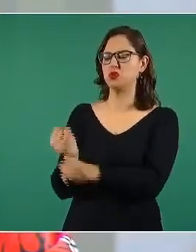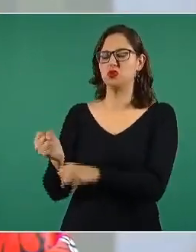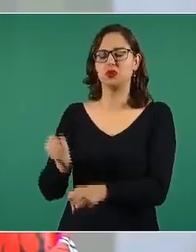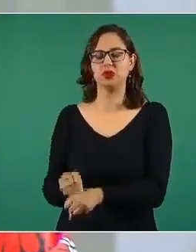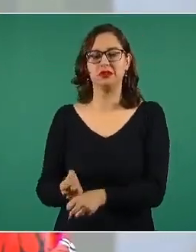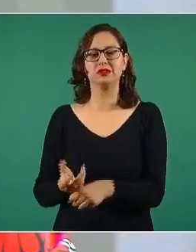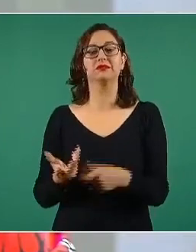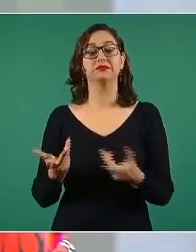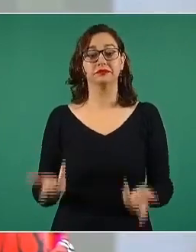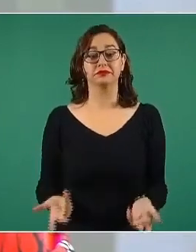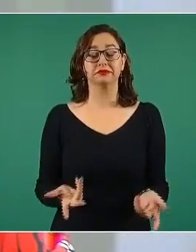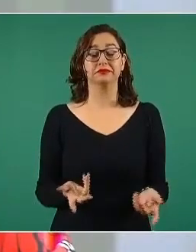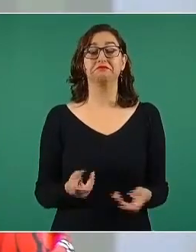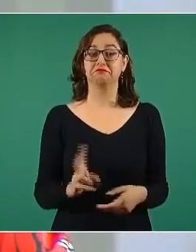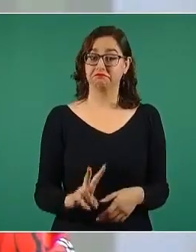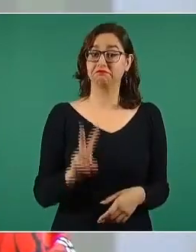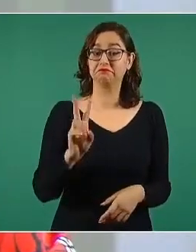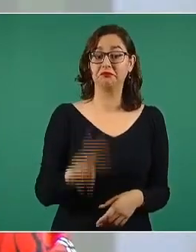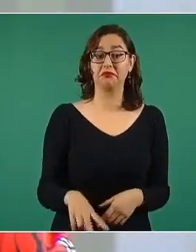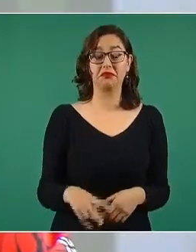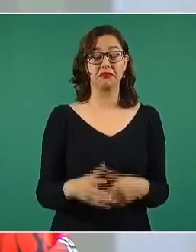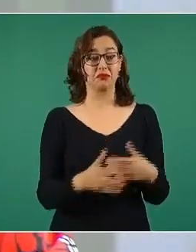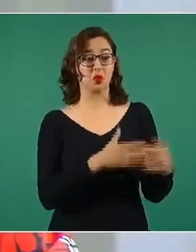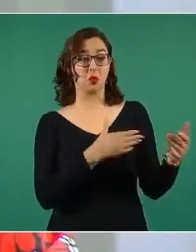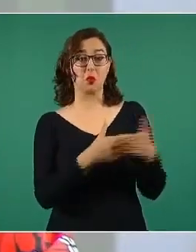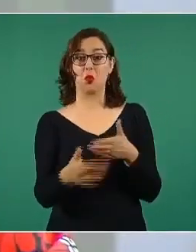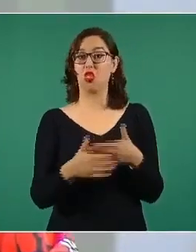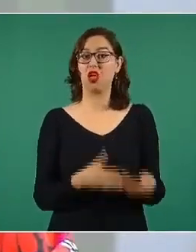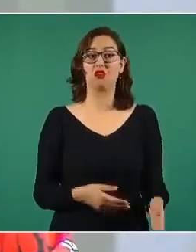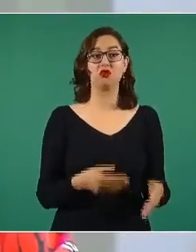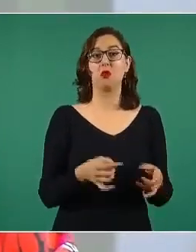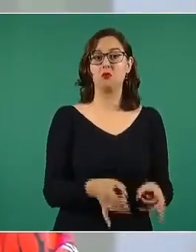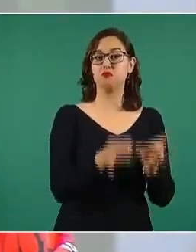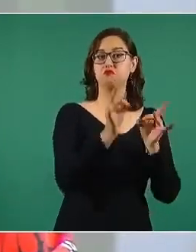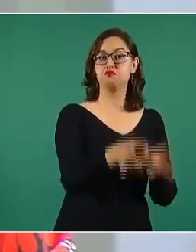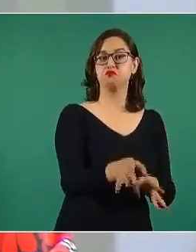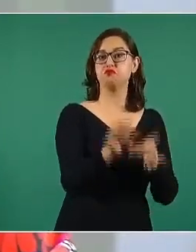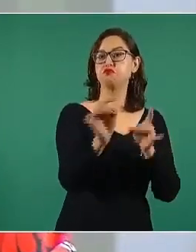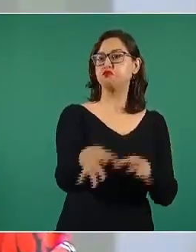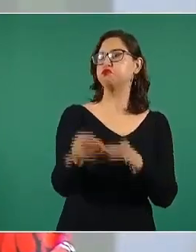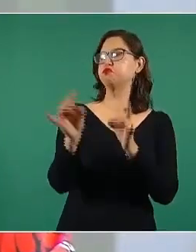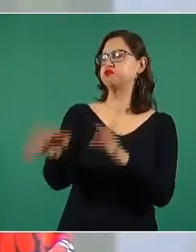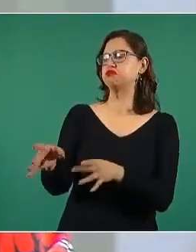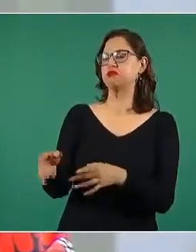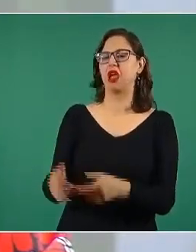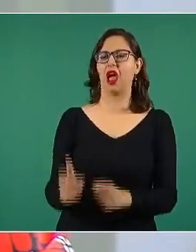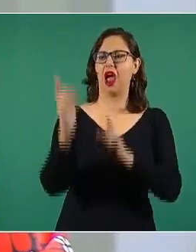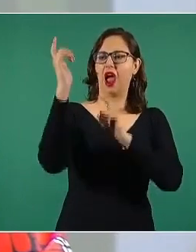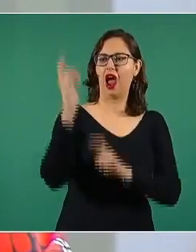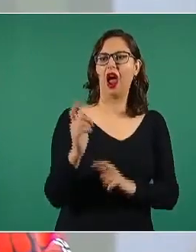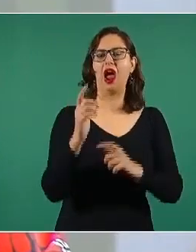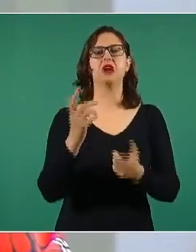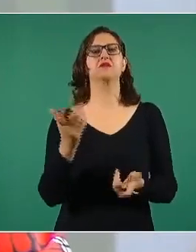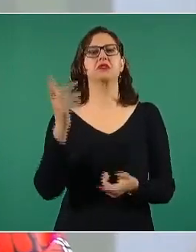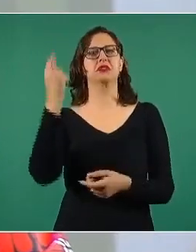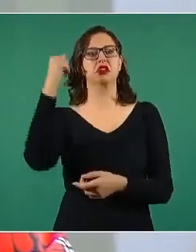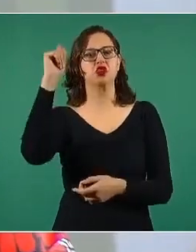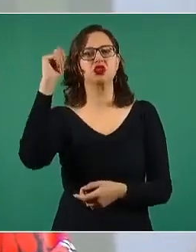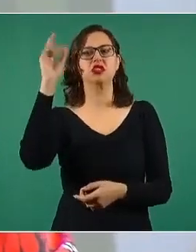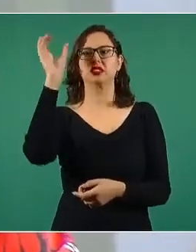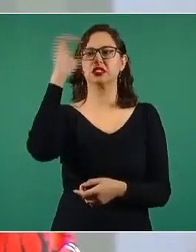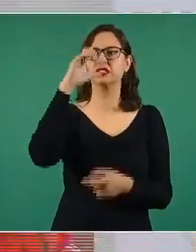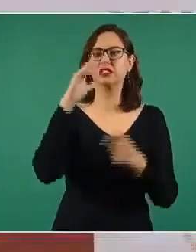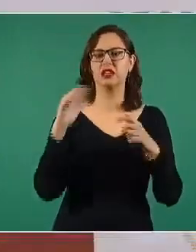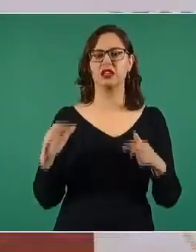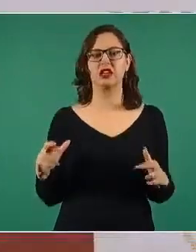el triunfo de la modernidad frente al retraso, como si las armas modernas, la tecnología, la ciencia, la religión, fueron las